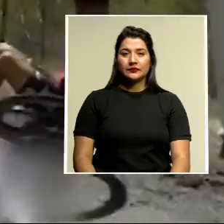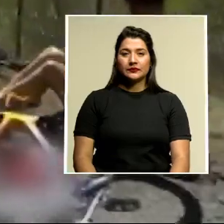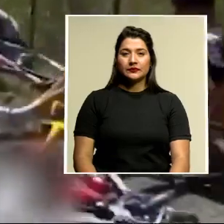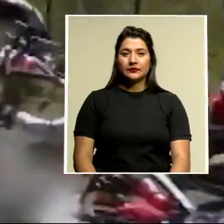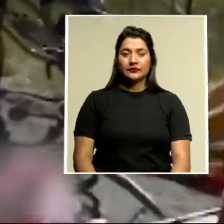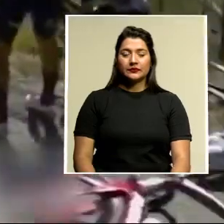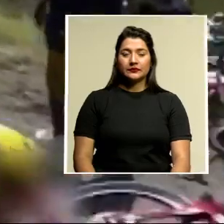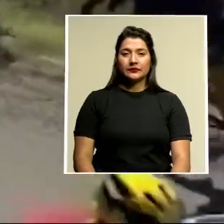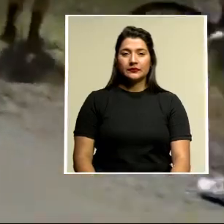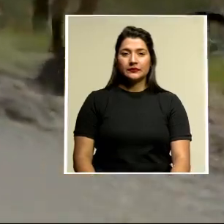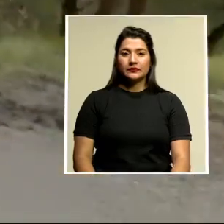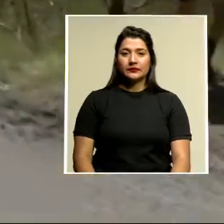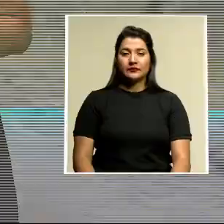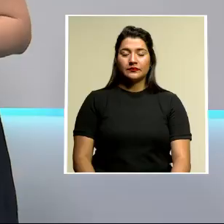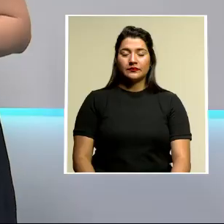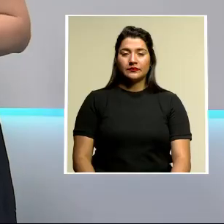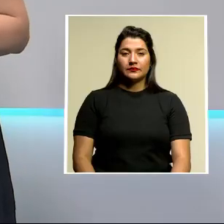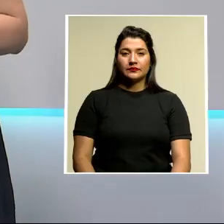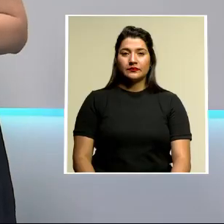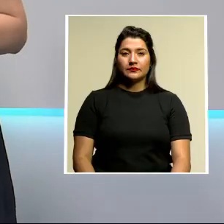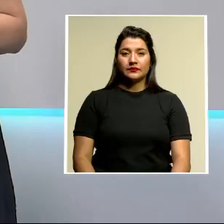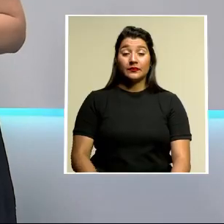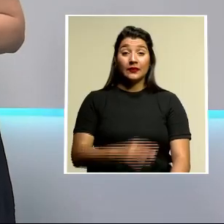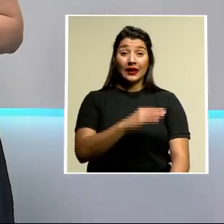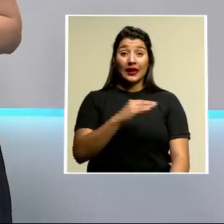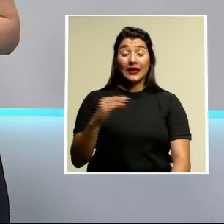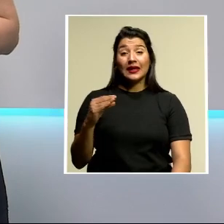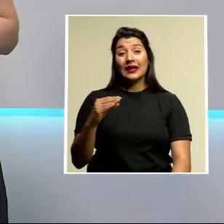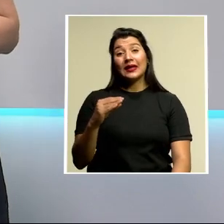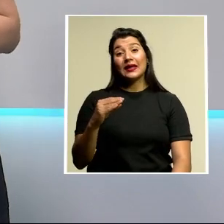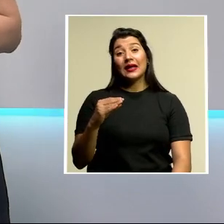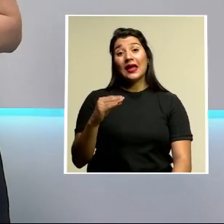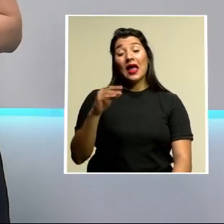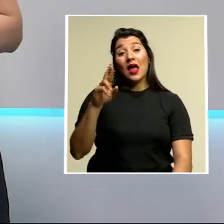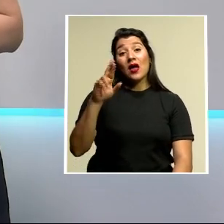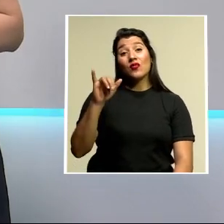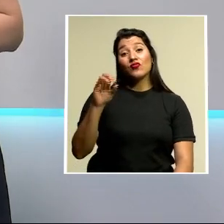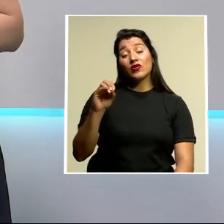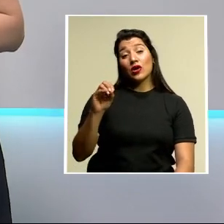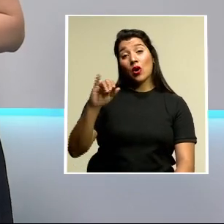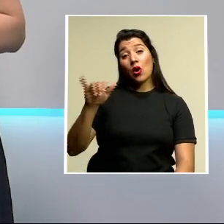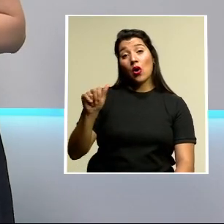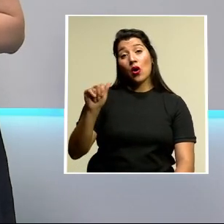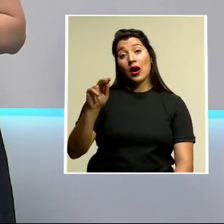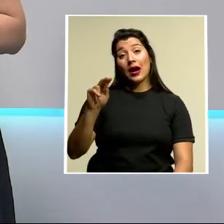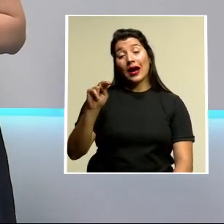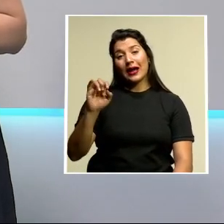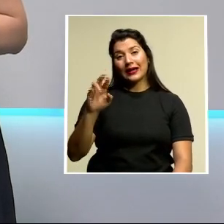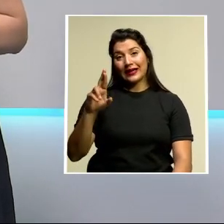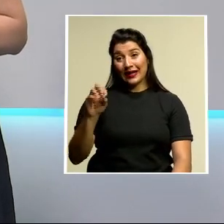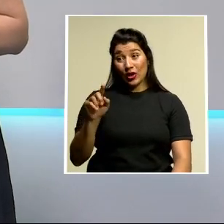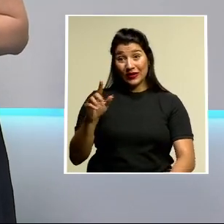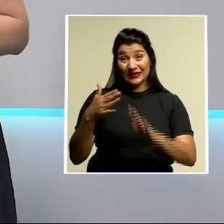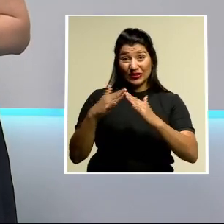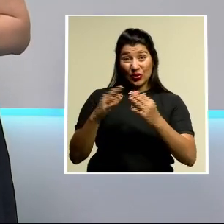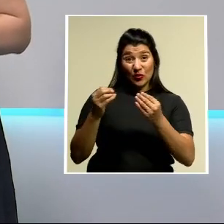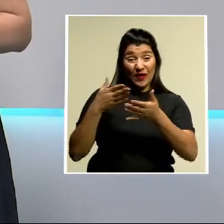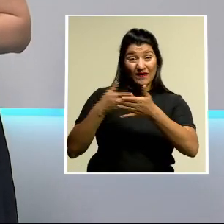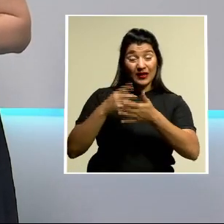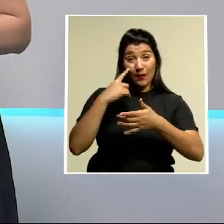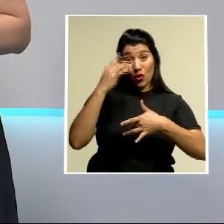belga Jasper Philipsen. El maillot amarillo sigue en manos del esloveno Tadej Pogačar y la general apenas sufrió